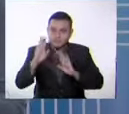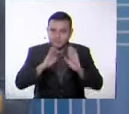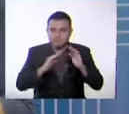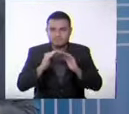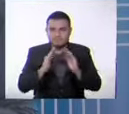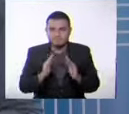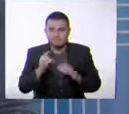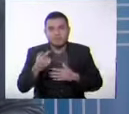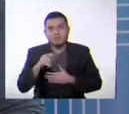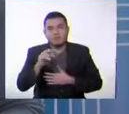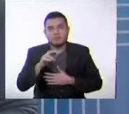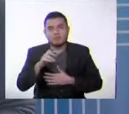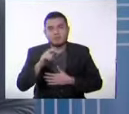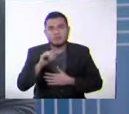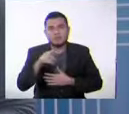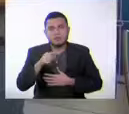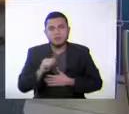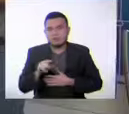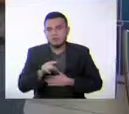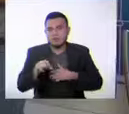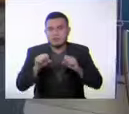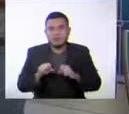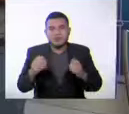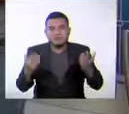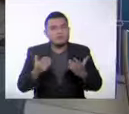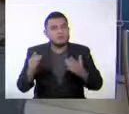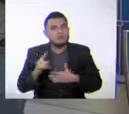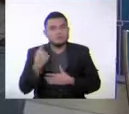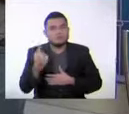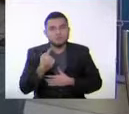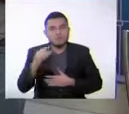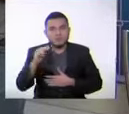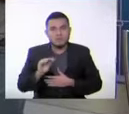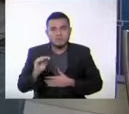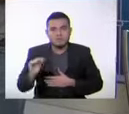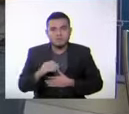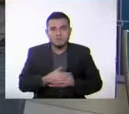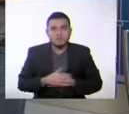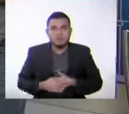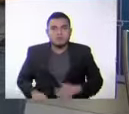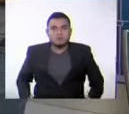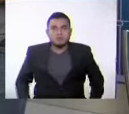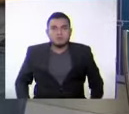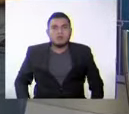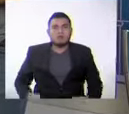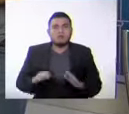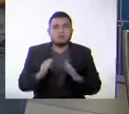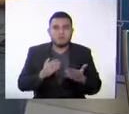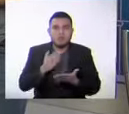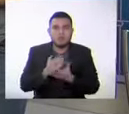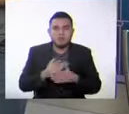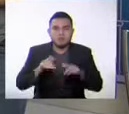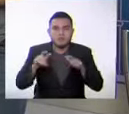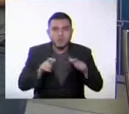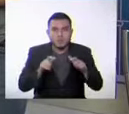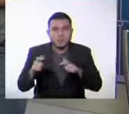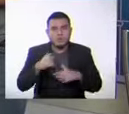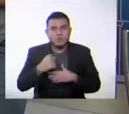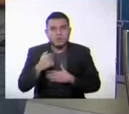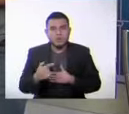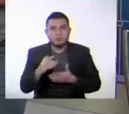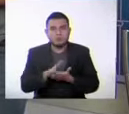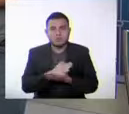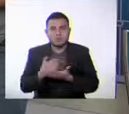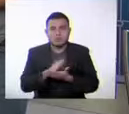son estereotipadas como que solo ellas la pueden hacer. Y no solo a las niñas. Este patrón se va reproduciendo y llega hasta la edad cuando se comparte